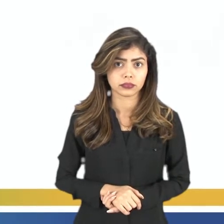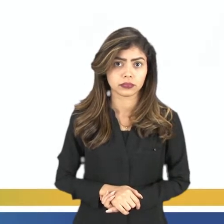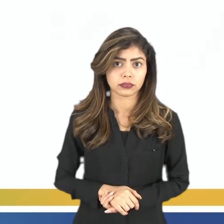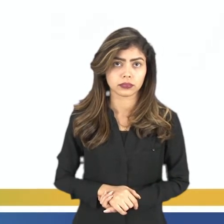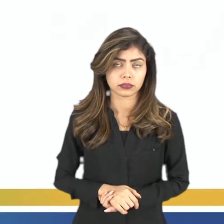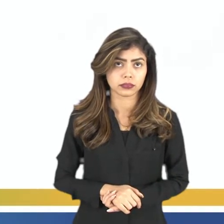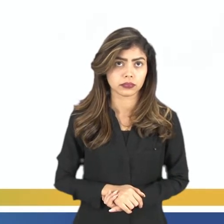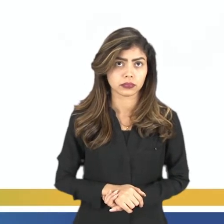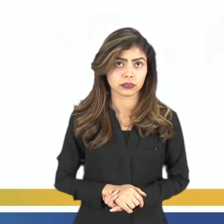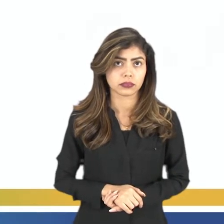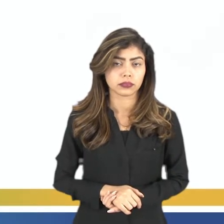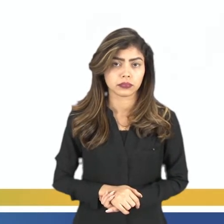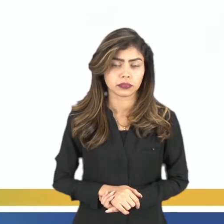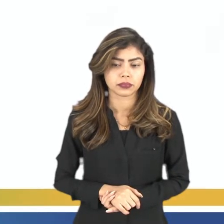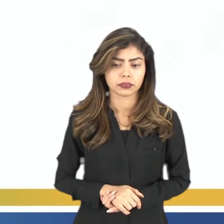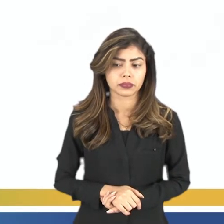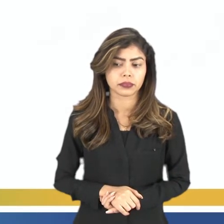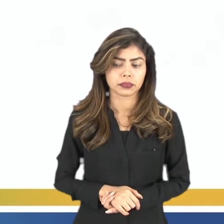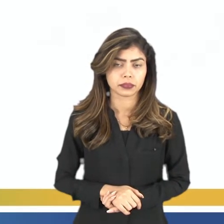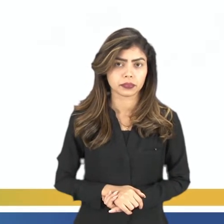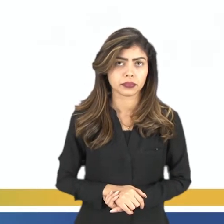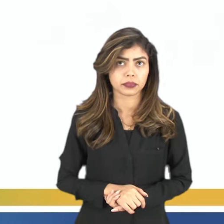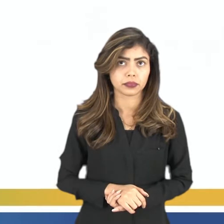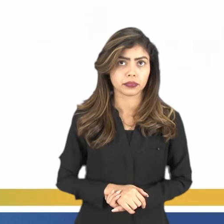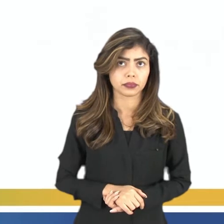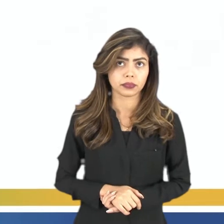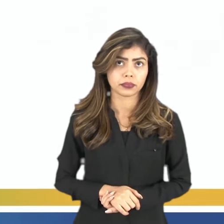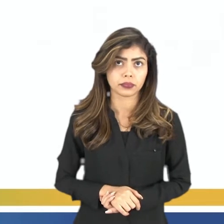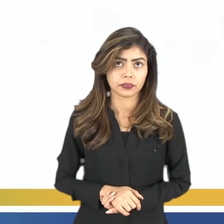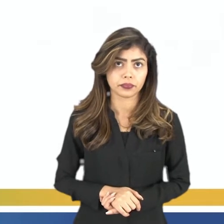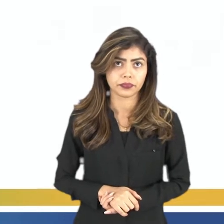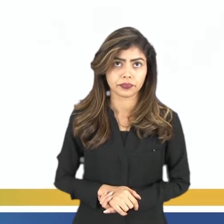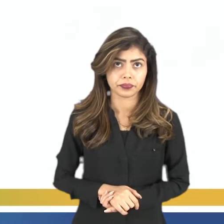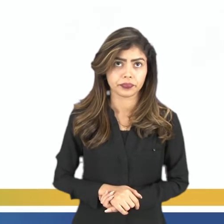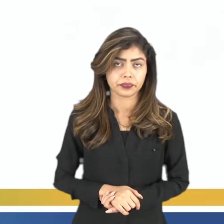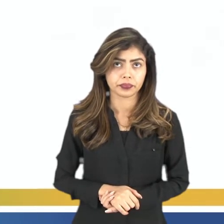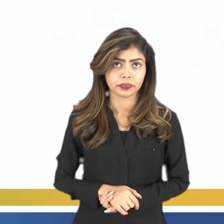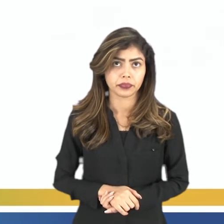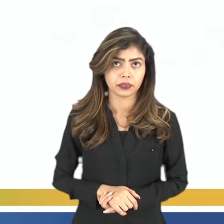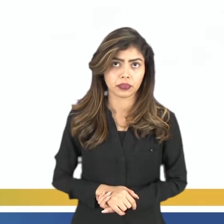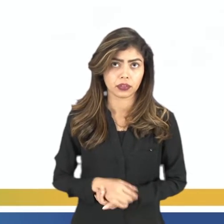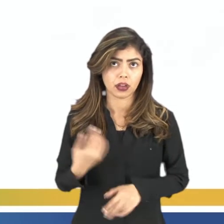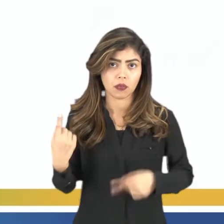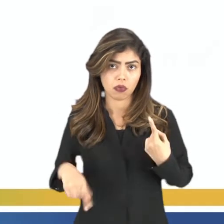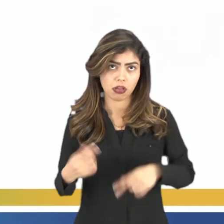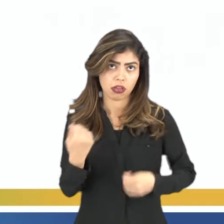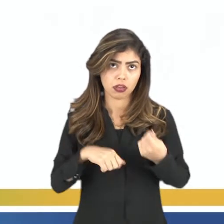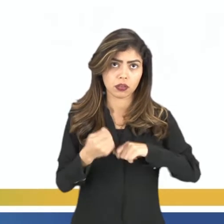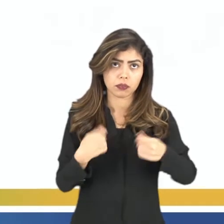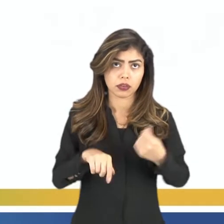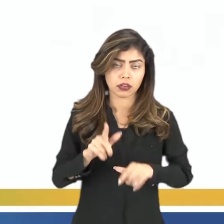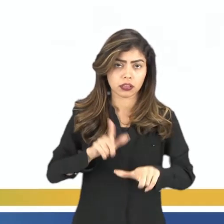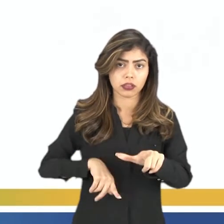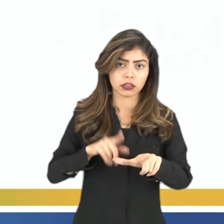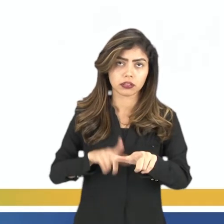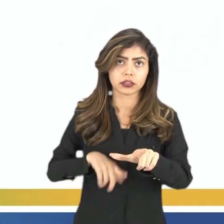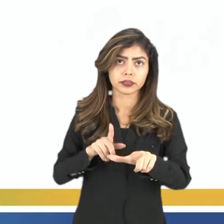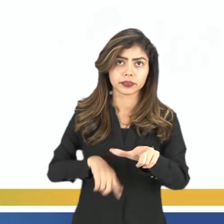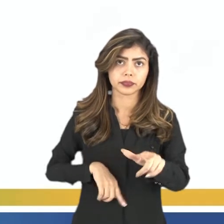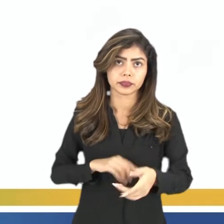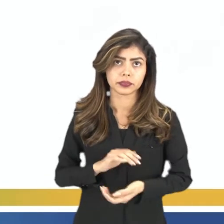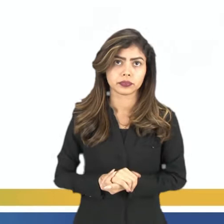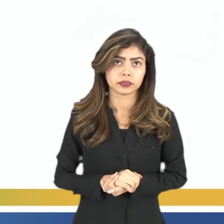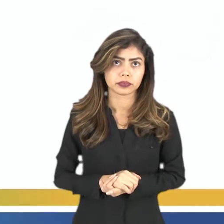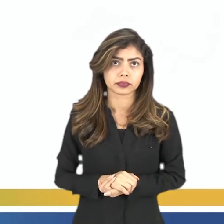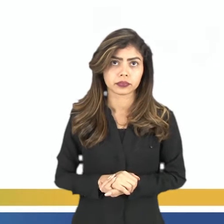sus especialidades, como por ejemplo, pueden ser personas relacionadas a la política, a la economía o a las letras.